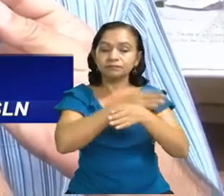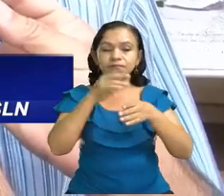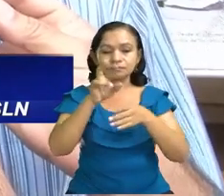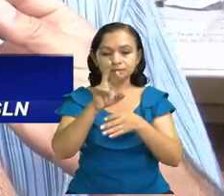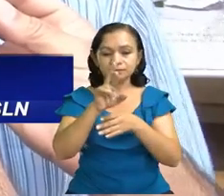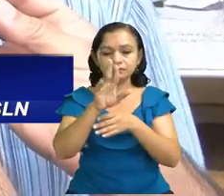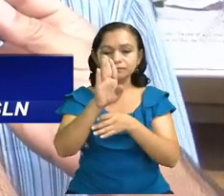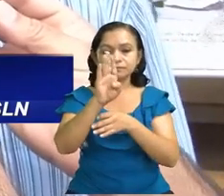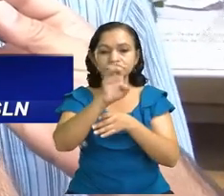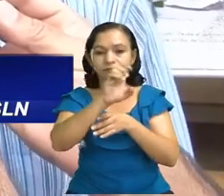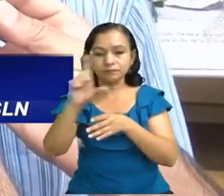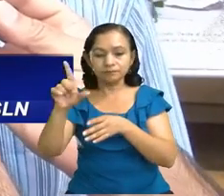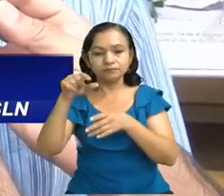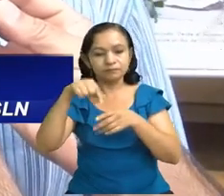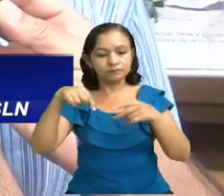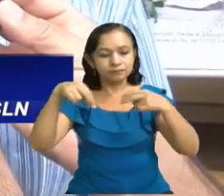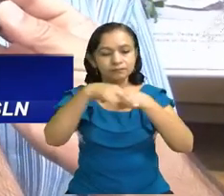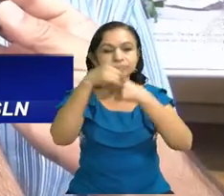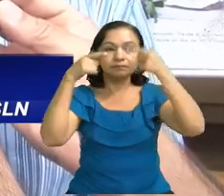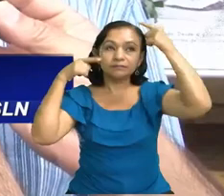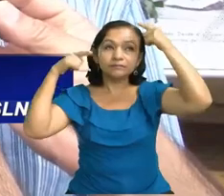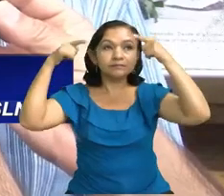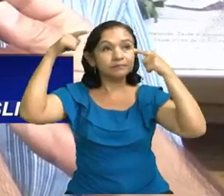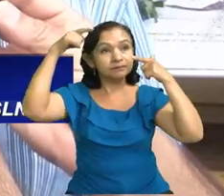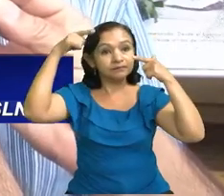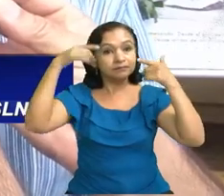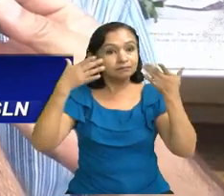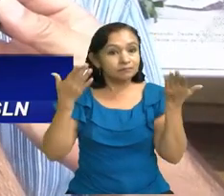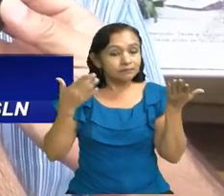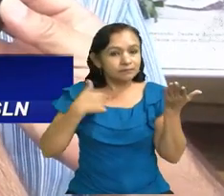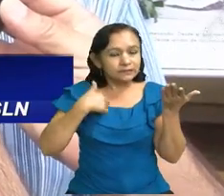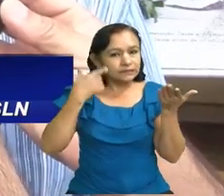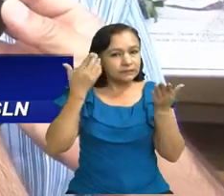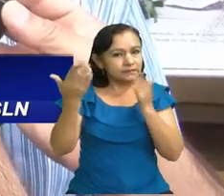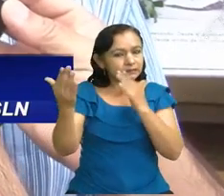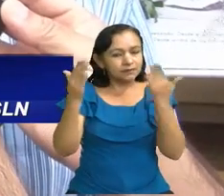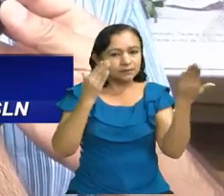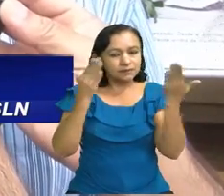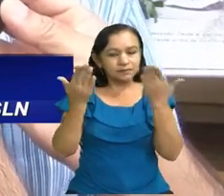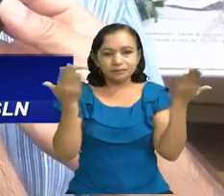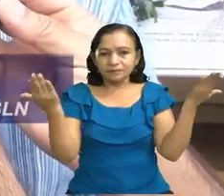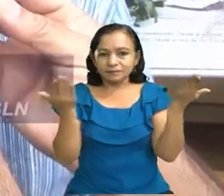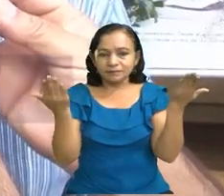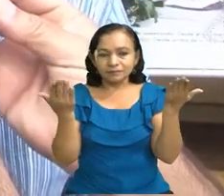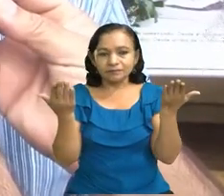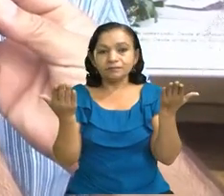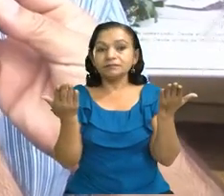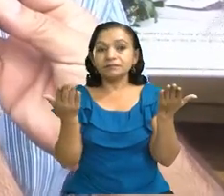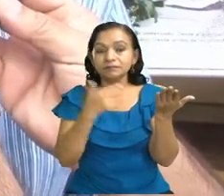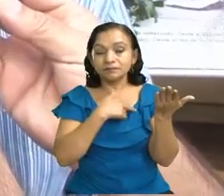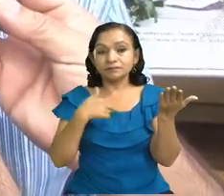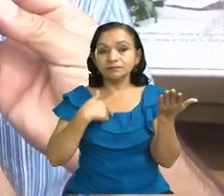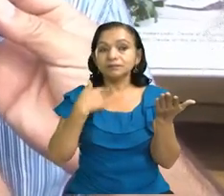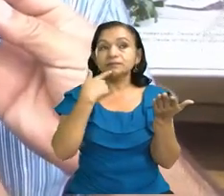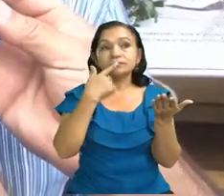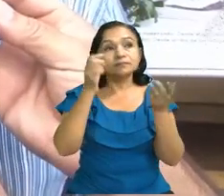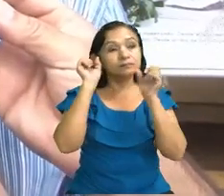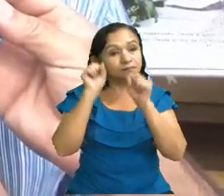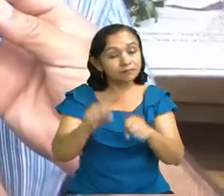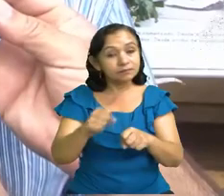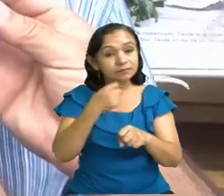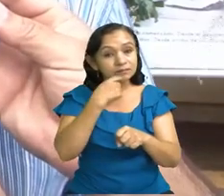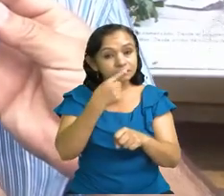Roosevelt, hoy Avenida Peatonal Sandino. O sea, yo no lo compararía tanto así, sino que más bien diría que